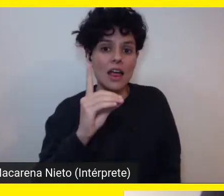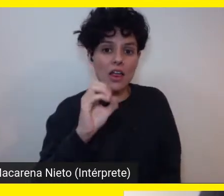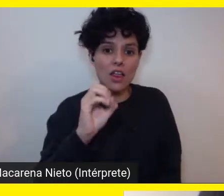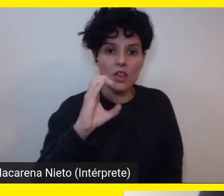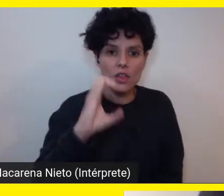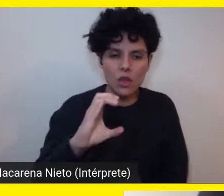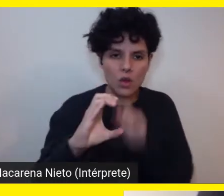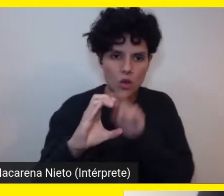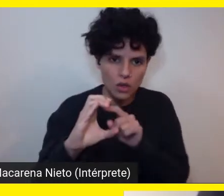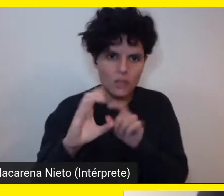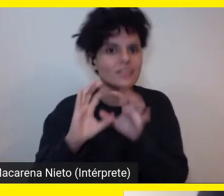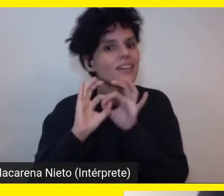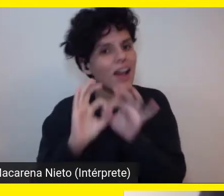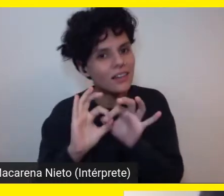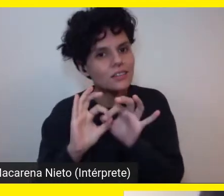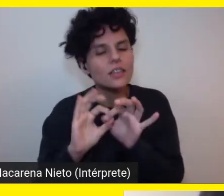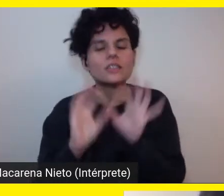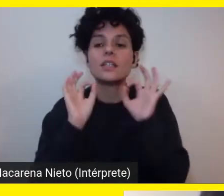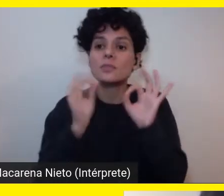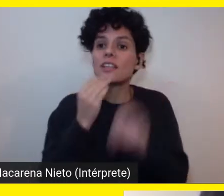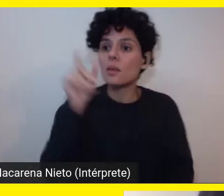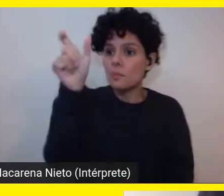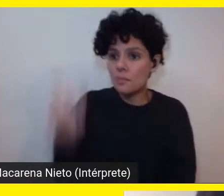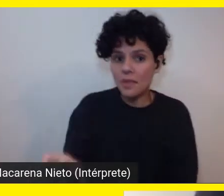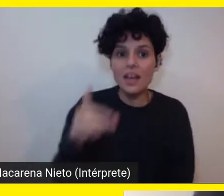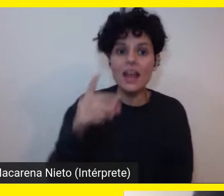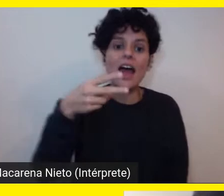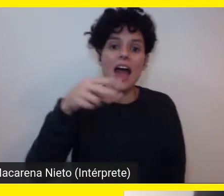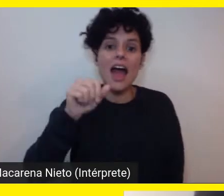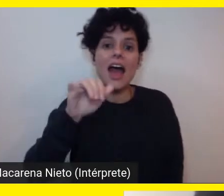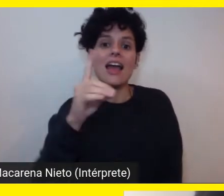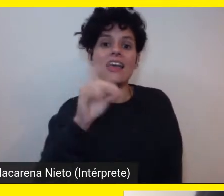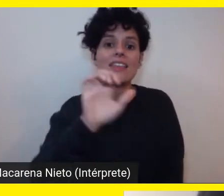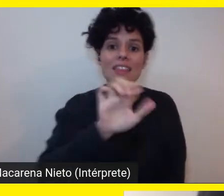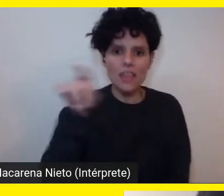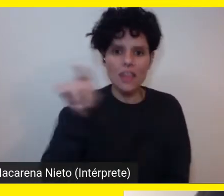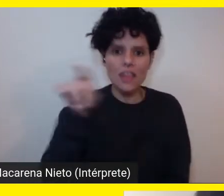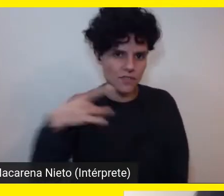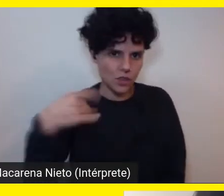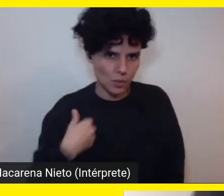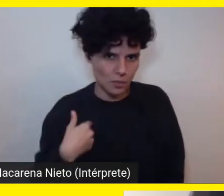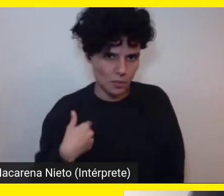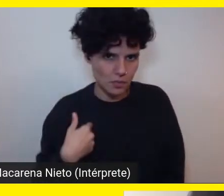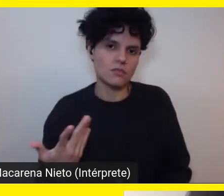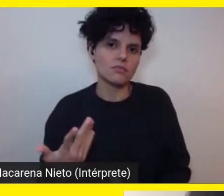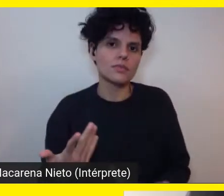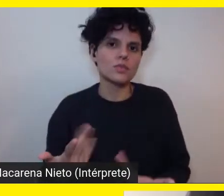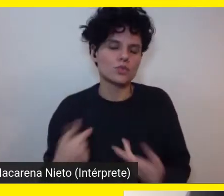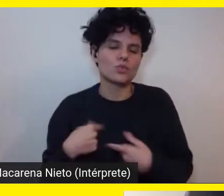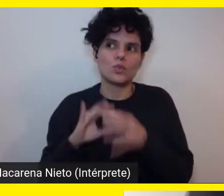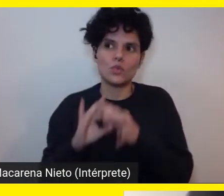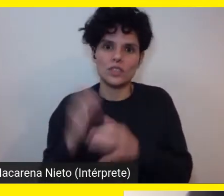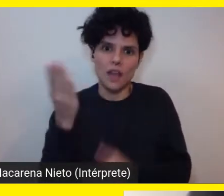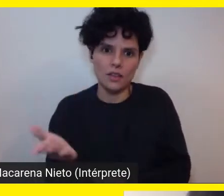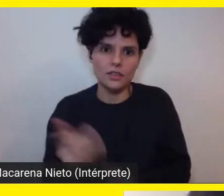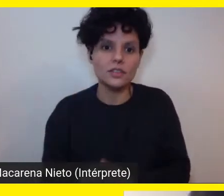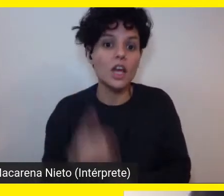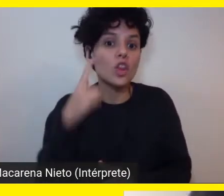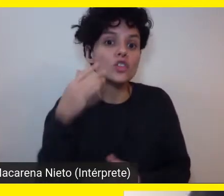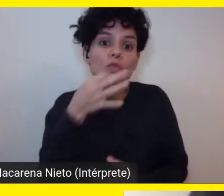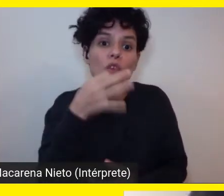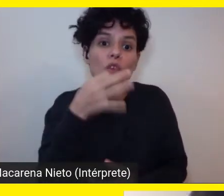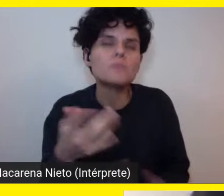invitado para participar en esta instancia, lo cual para mí es un honor. Quisiera mencionar lo siguiente y acotar mi forma de aproximación a este